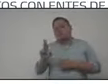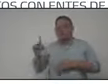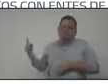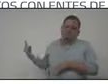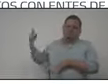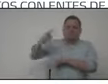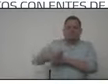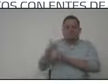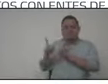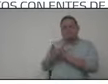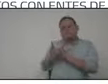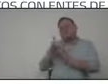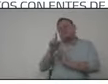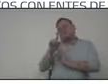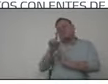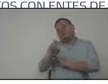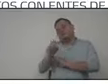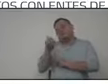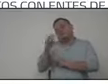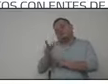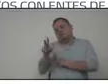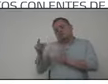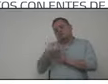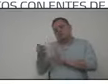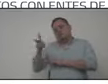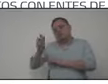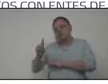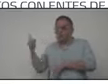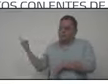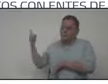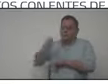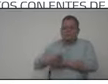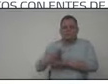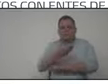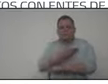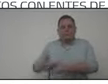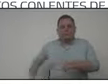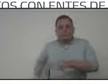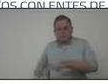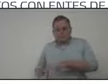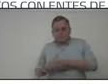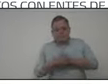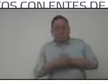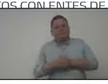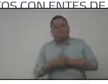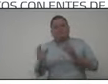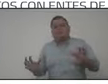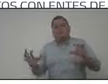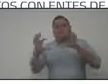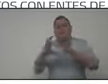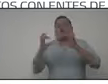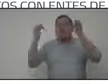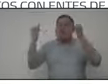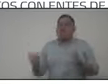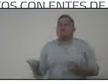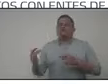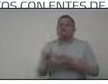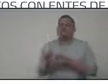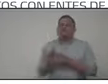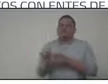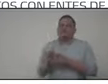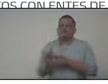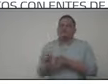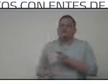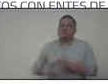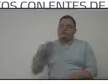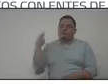según decreto 612 del 2018, directriz presidencial, y Capresoca hoy está cumpliendo